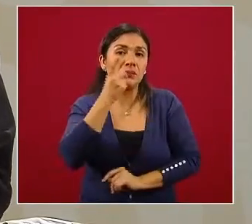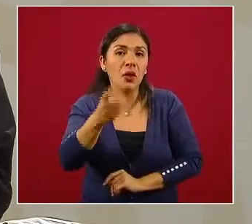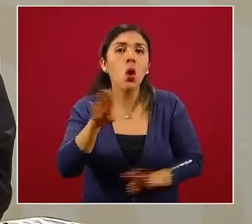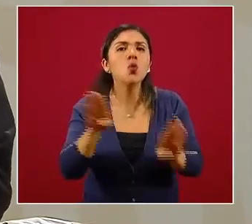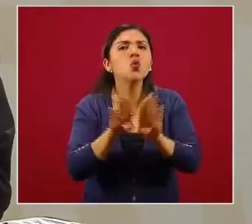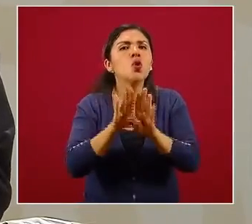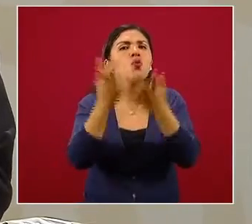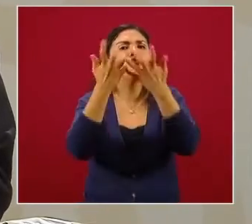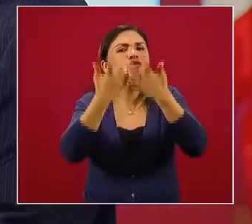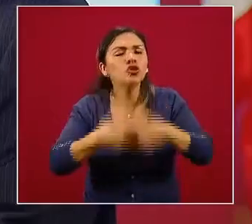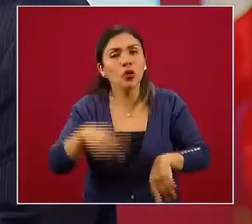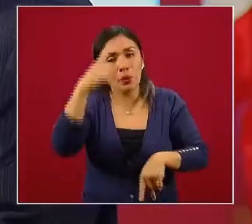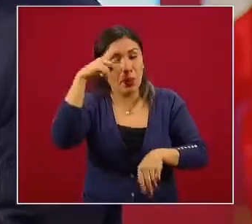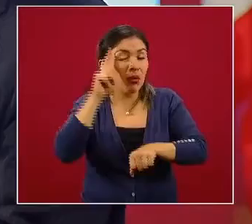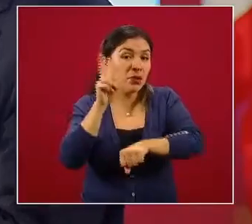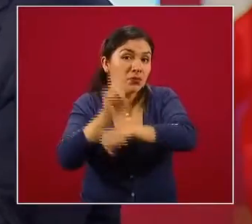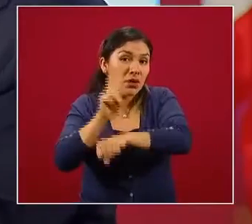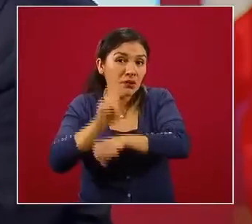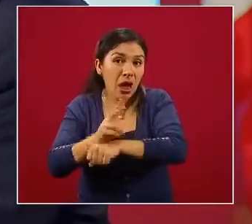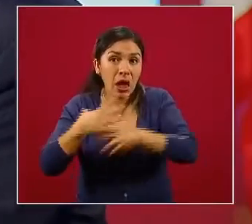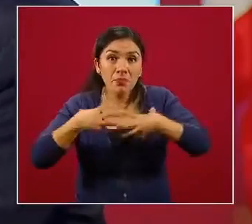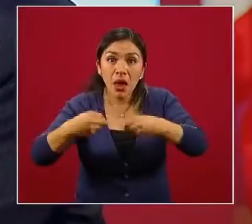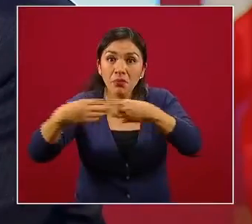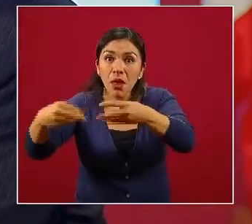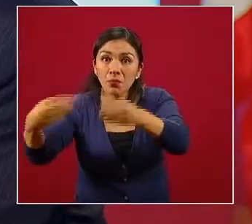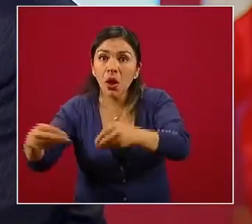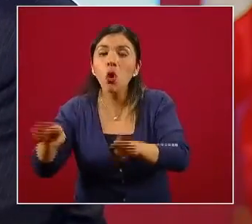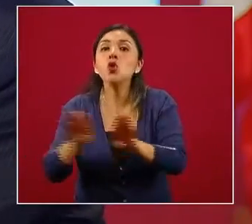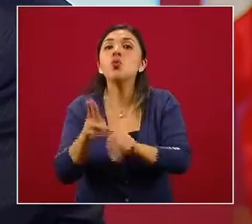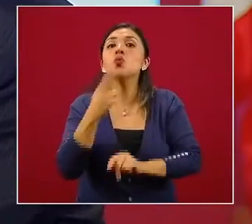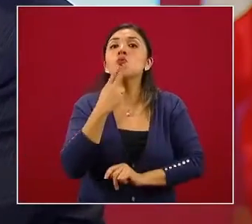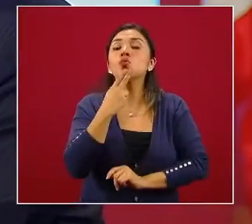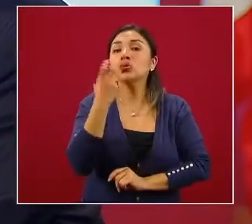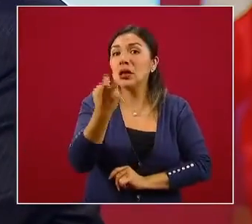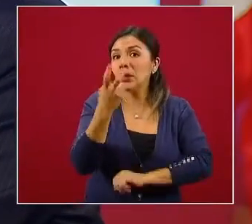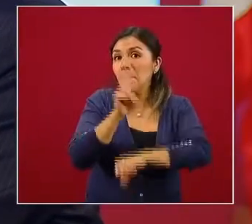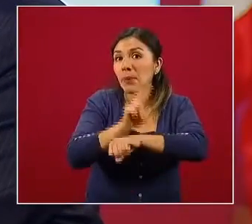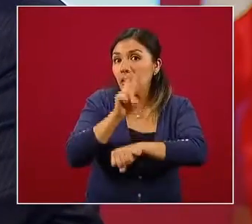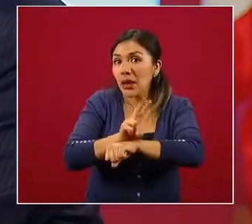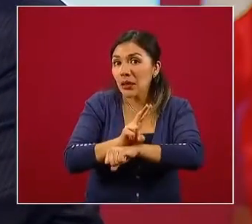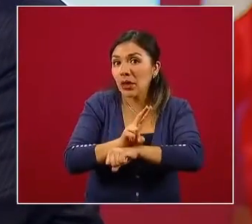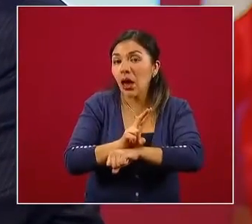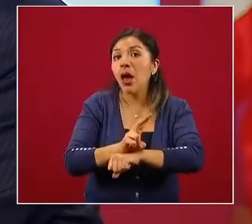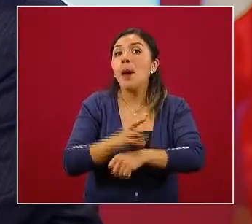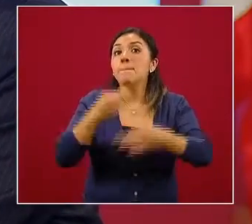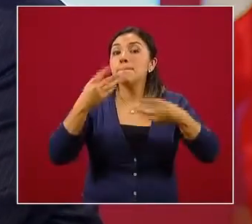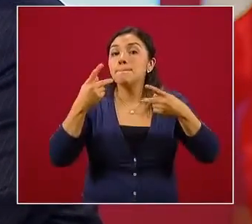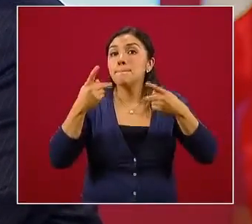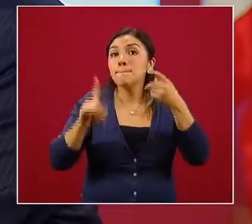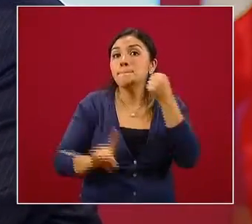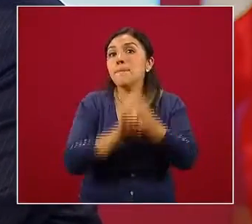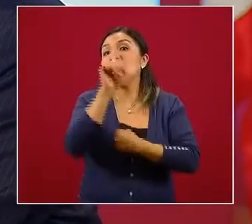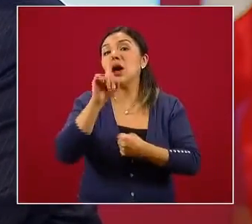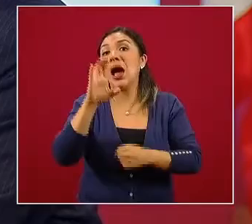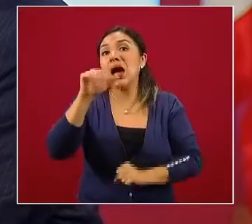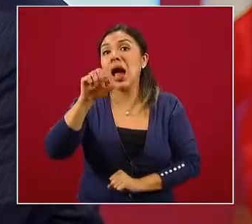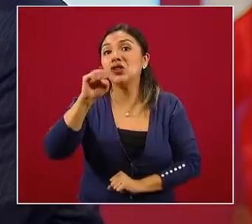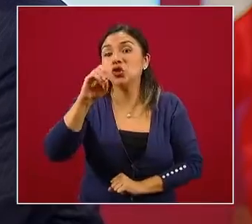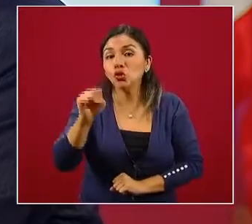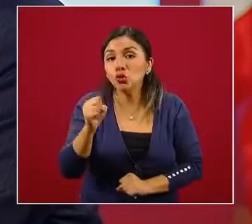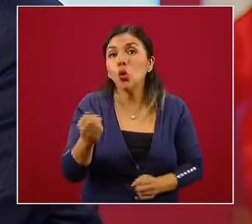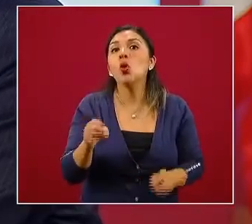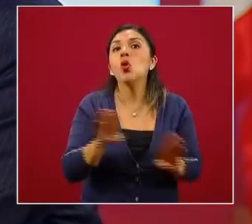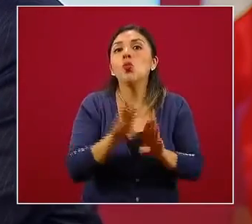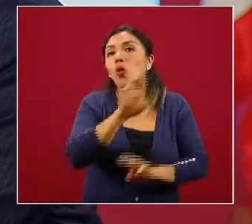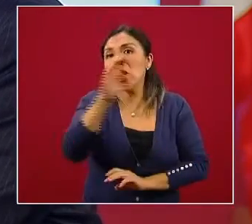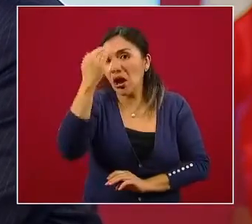cómo funciona la vigilancia epidemiológica, cuál es el uso de la vigilancia de casos, el reconocimiento de casos,